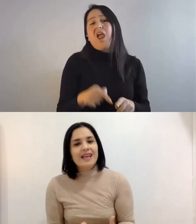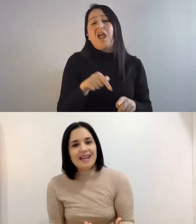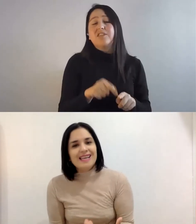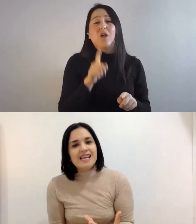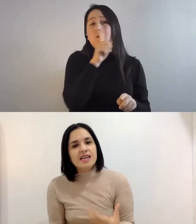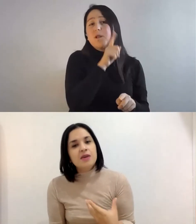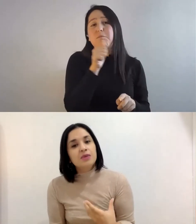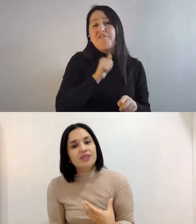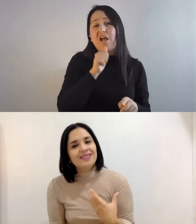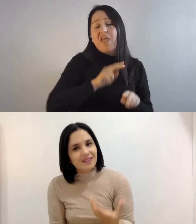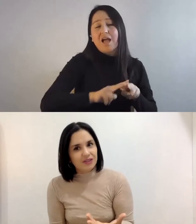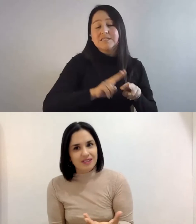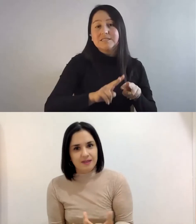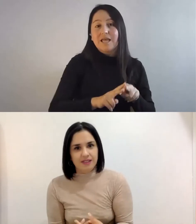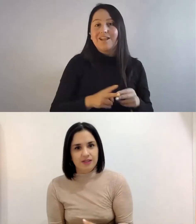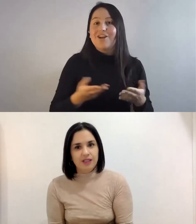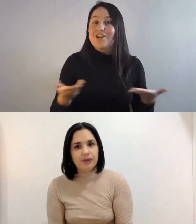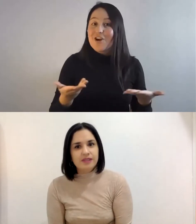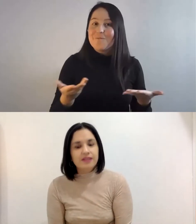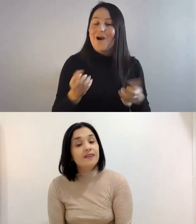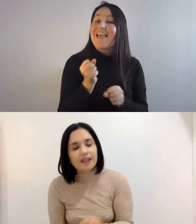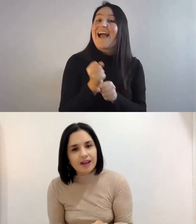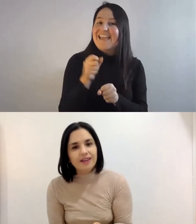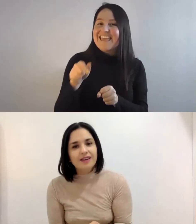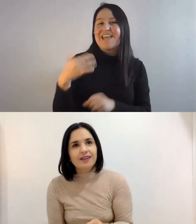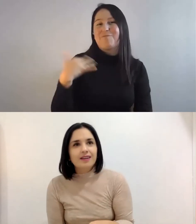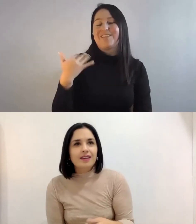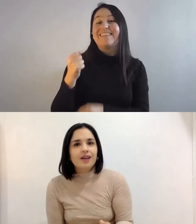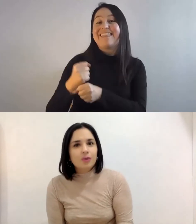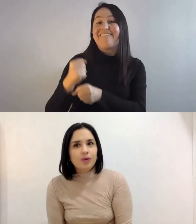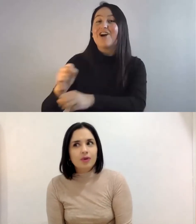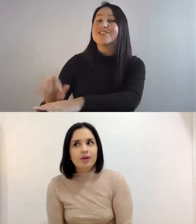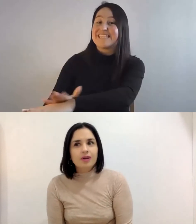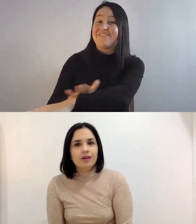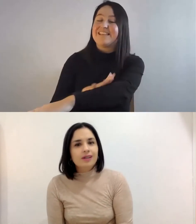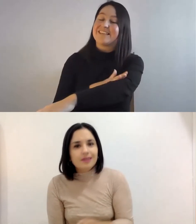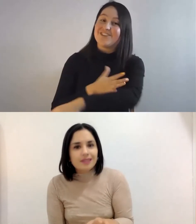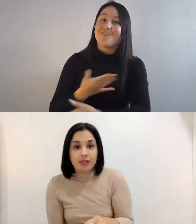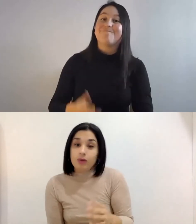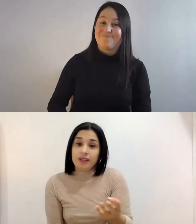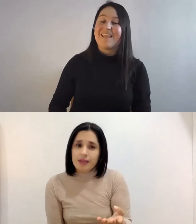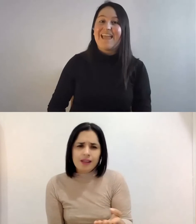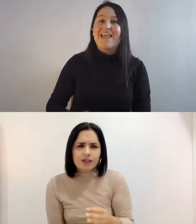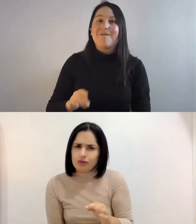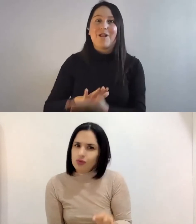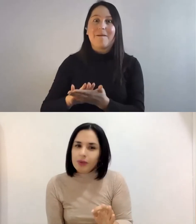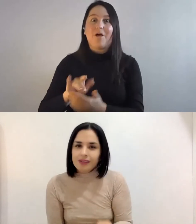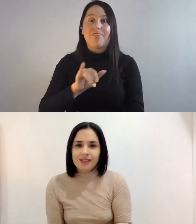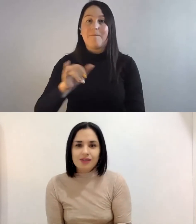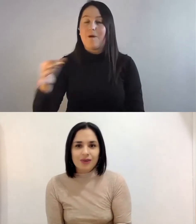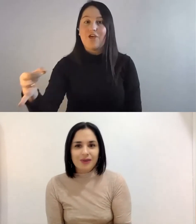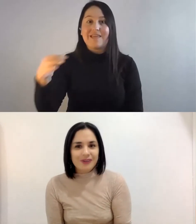¿cómo crear? Y ahí es importante el trabajo de sensibilización. Y después decían, de verdad, era como el tercer, y duran 3 días, son